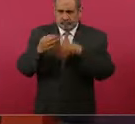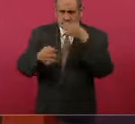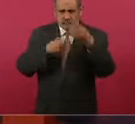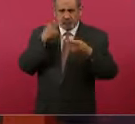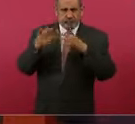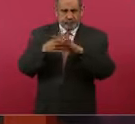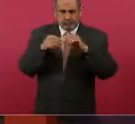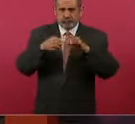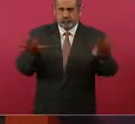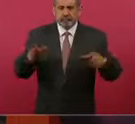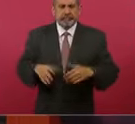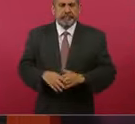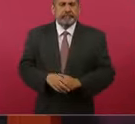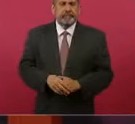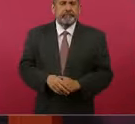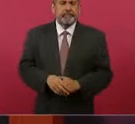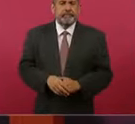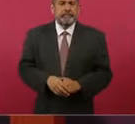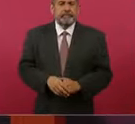Okay. Vamos a ventilarlo.